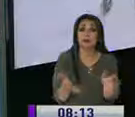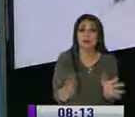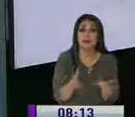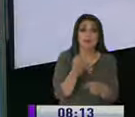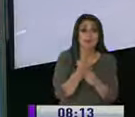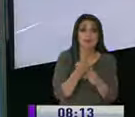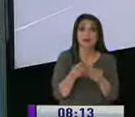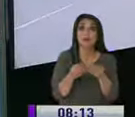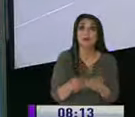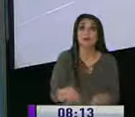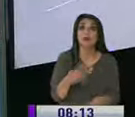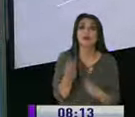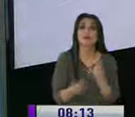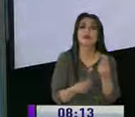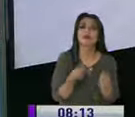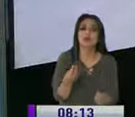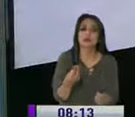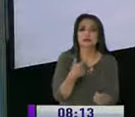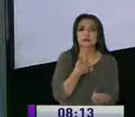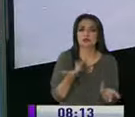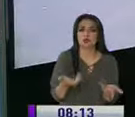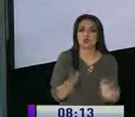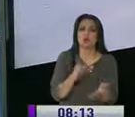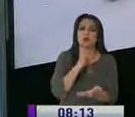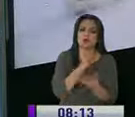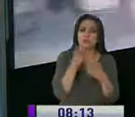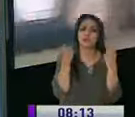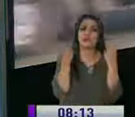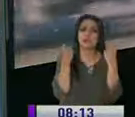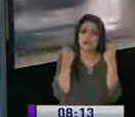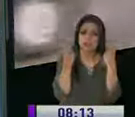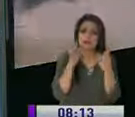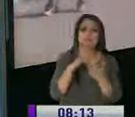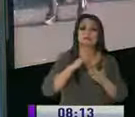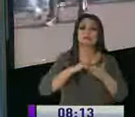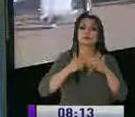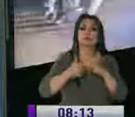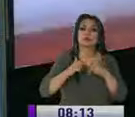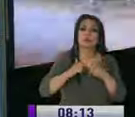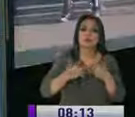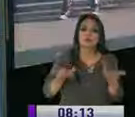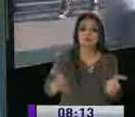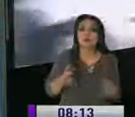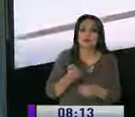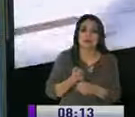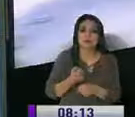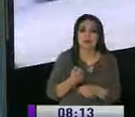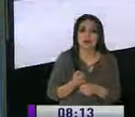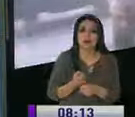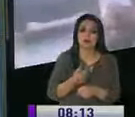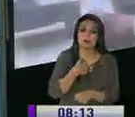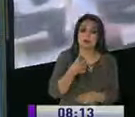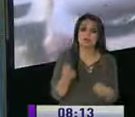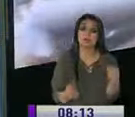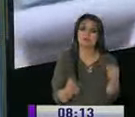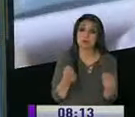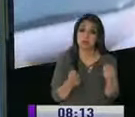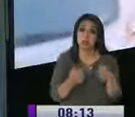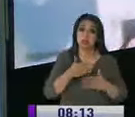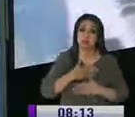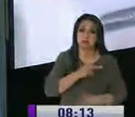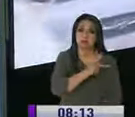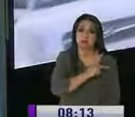no poder tener herramientas adecuadas. Primero hay que entenderles a ellos la problemática de estos vecinos que utilizan sus carros